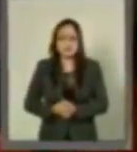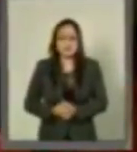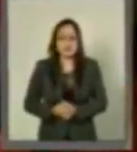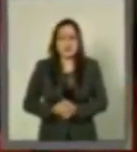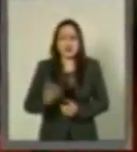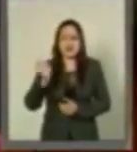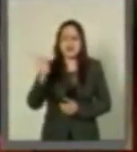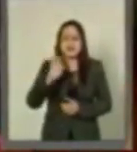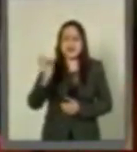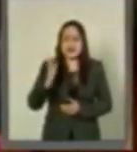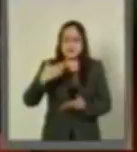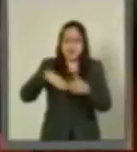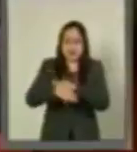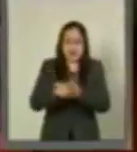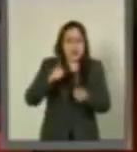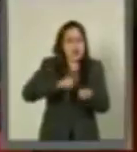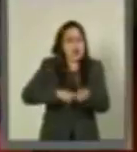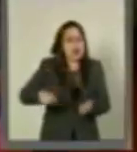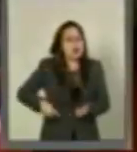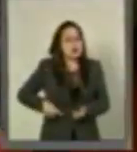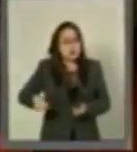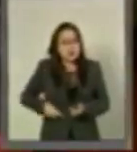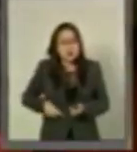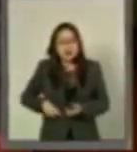cuando llega uno al gobierno se encuentra